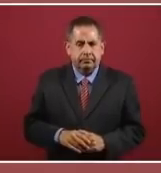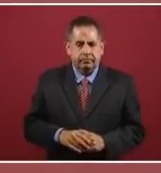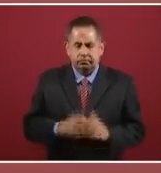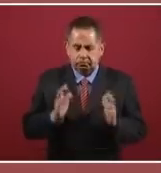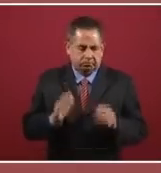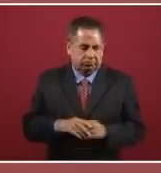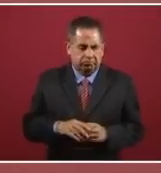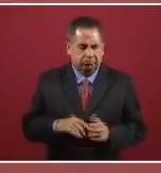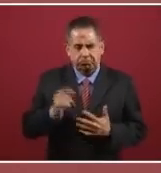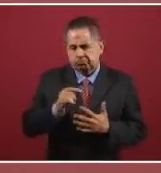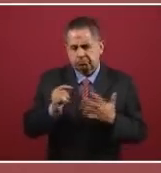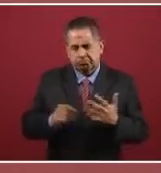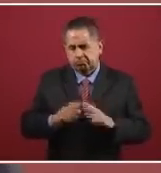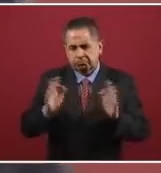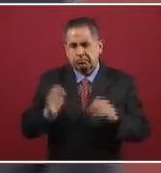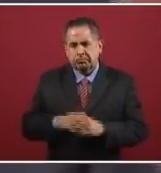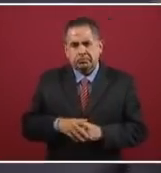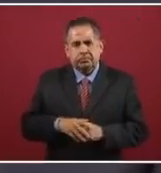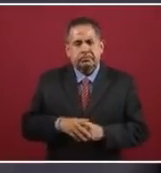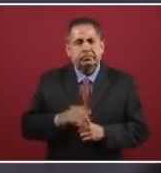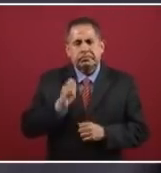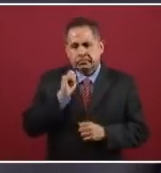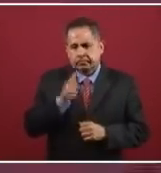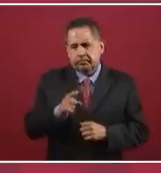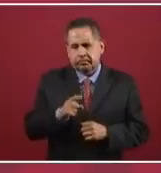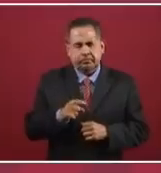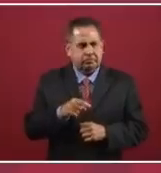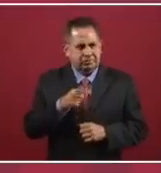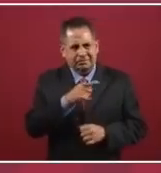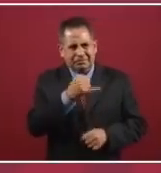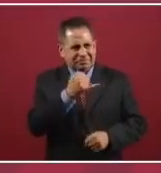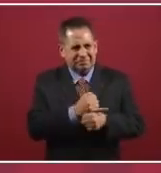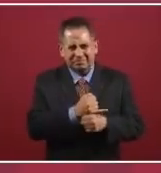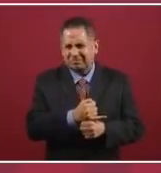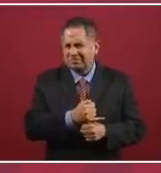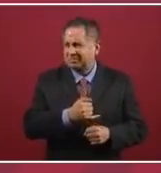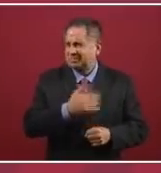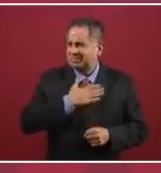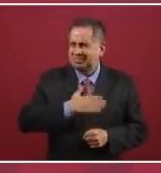Entre otras cosas, que además de lo inhumano, irracional,